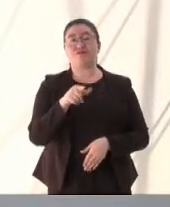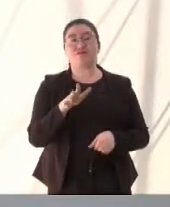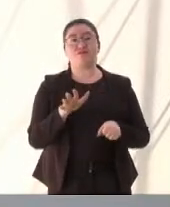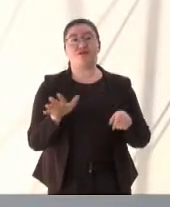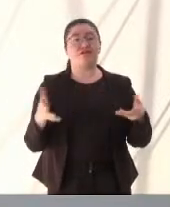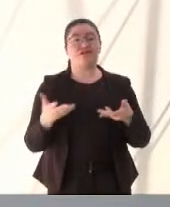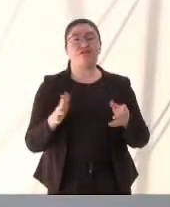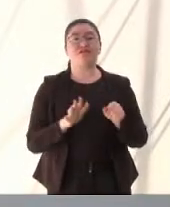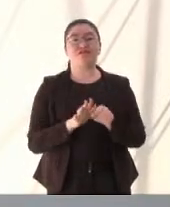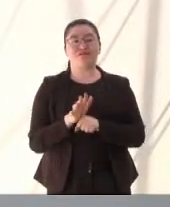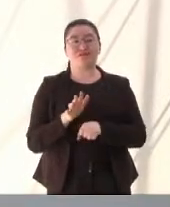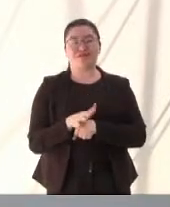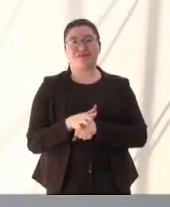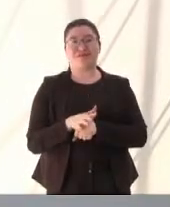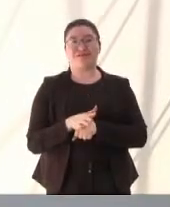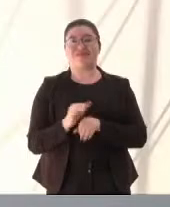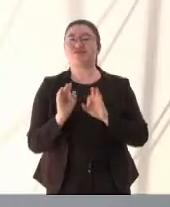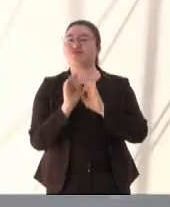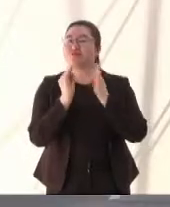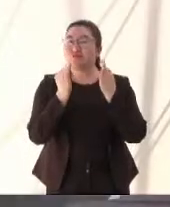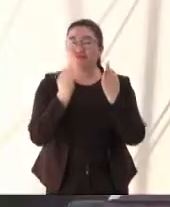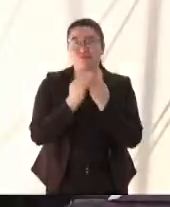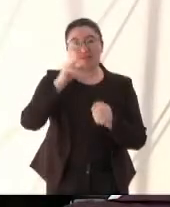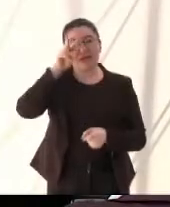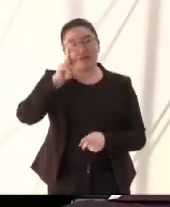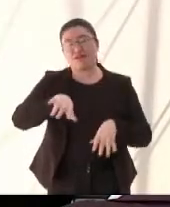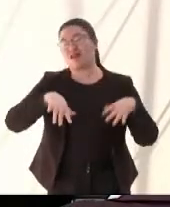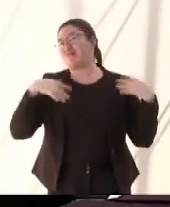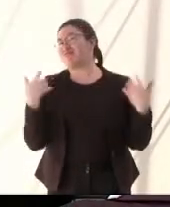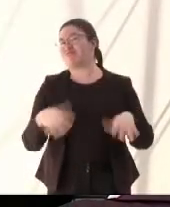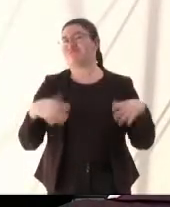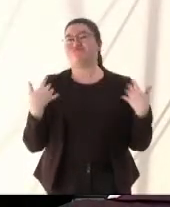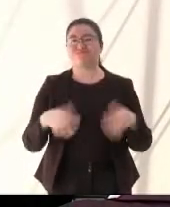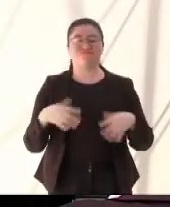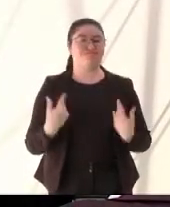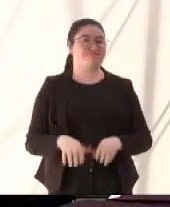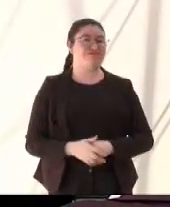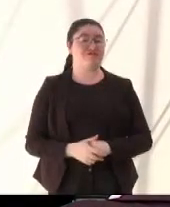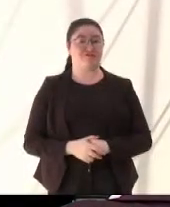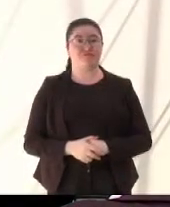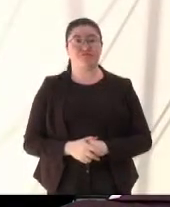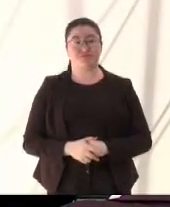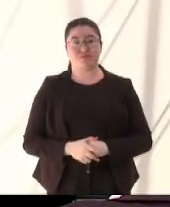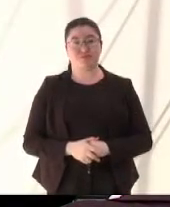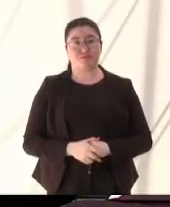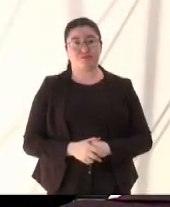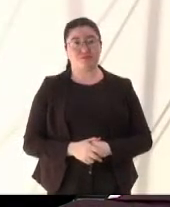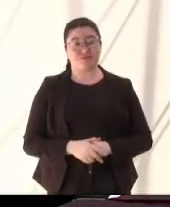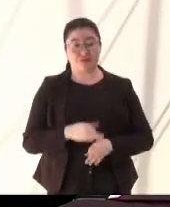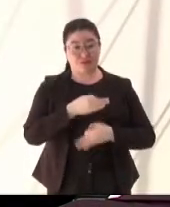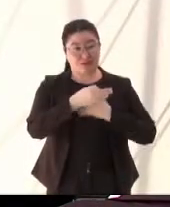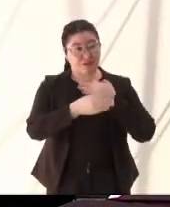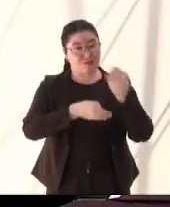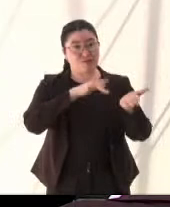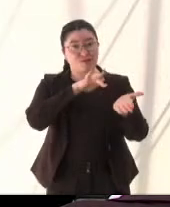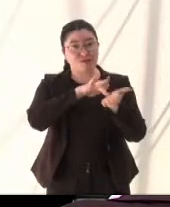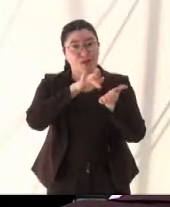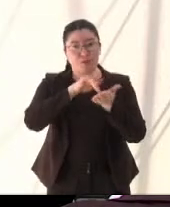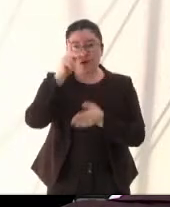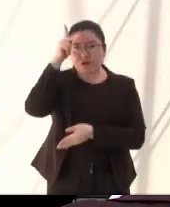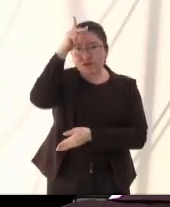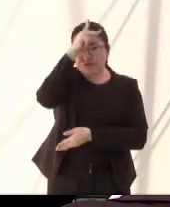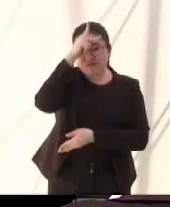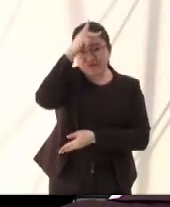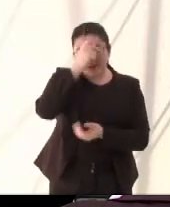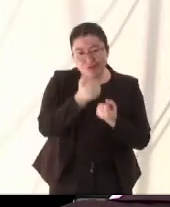atienda los efectos tan dañinos que esta violencia genera. Atender pues todo el apoyo psicosocial que requieren las